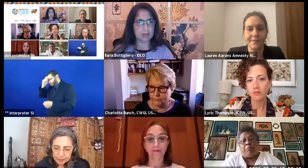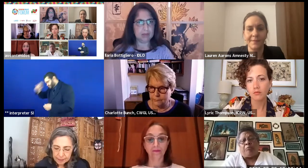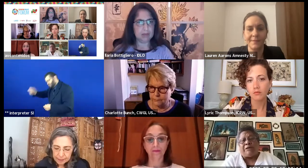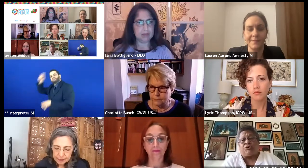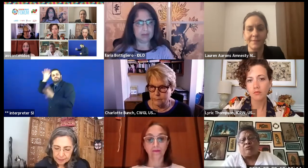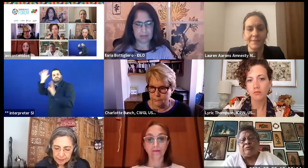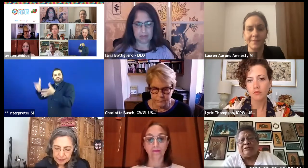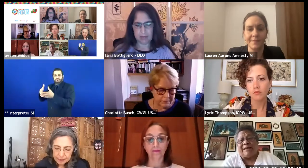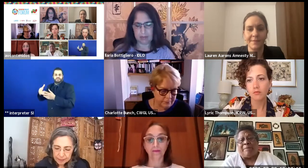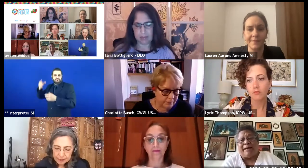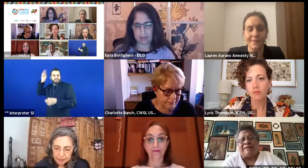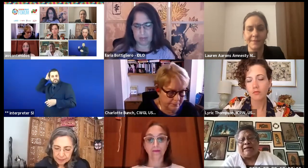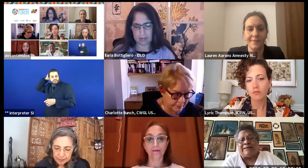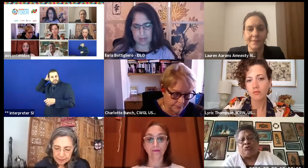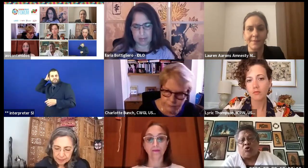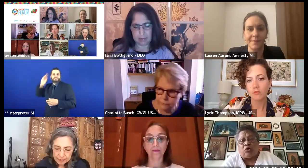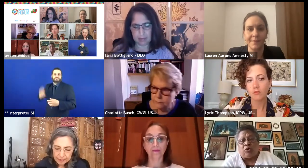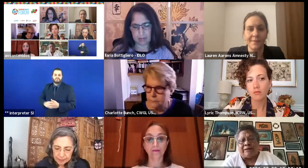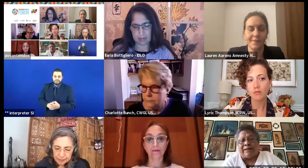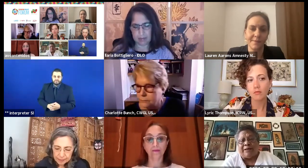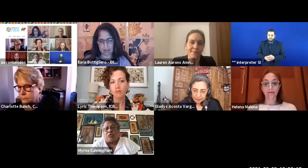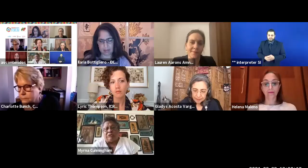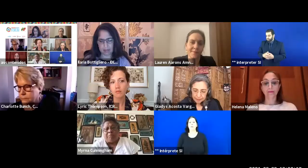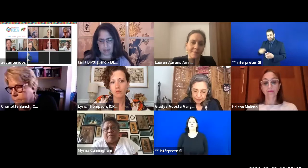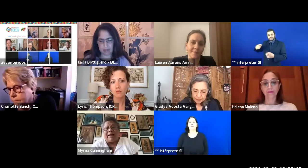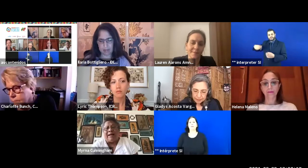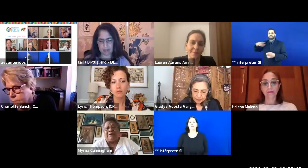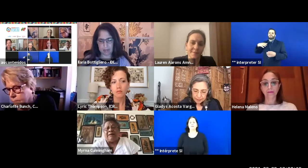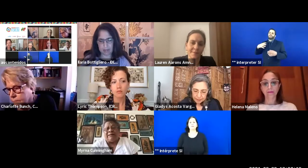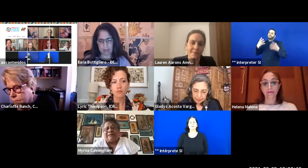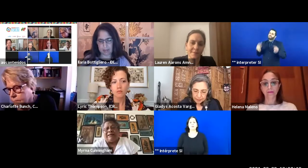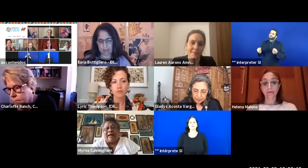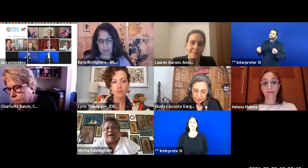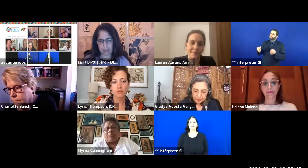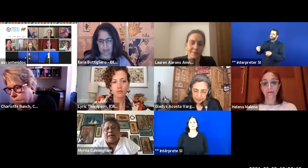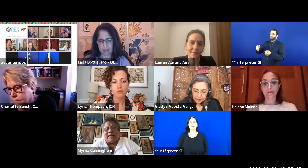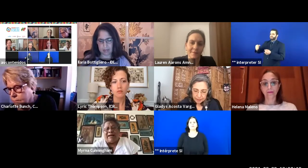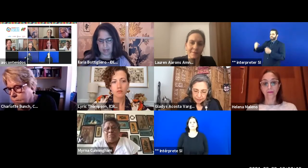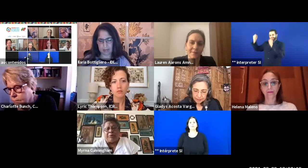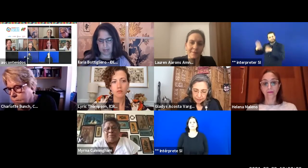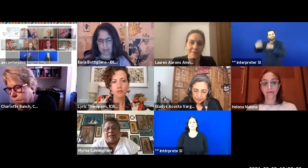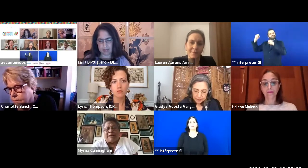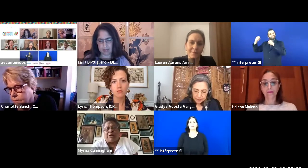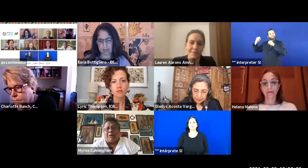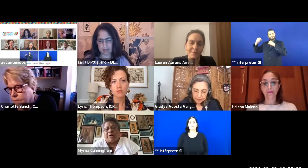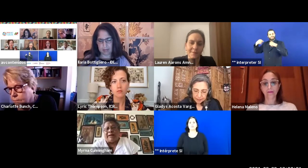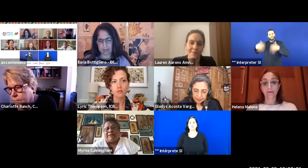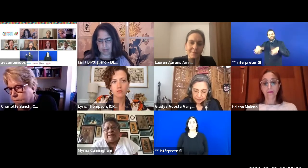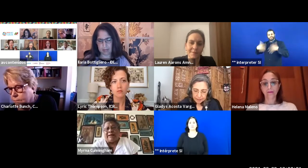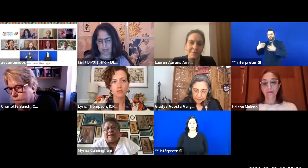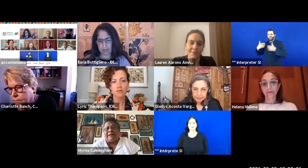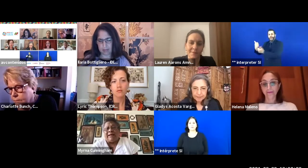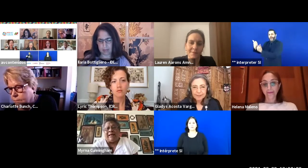un compromiso de parte de todos los estados para apoyar el empoderamiento de las